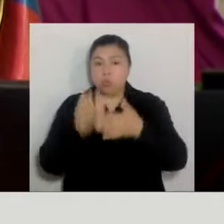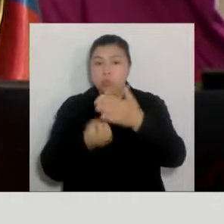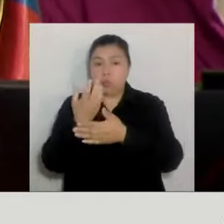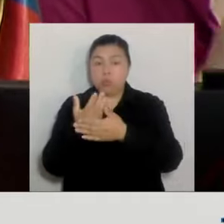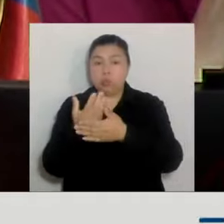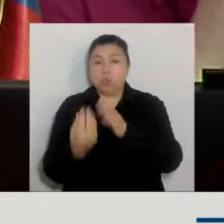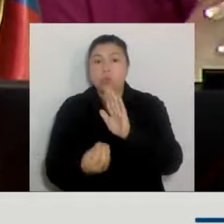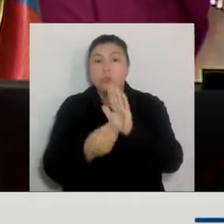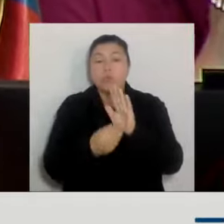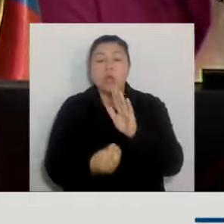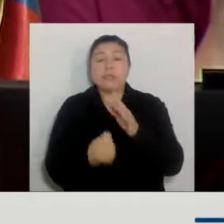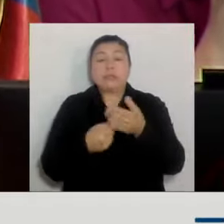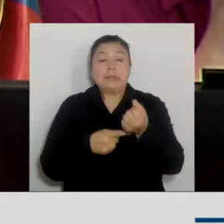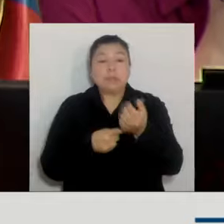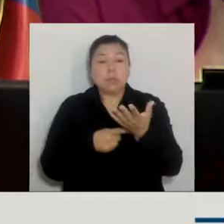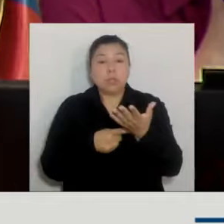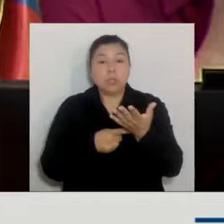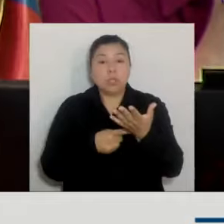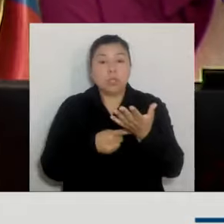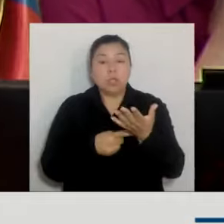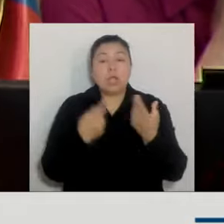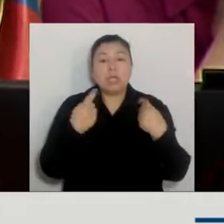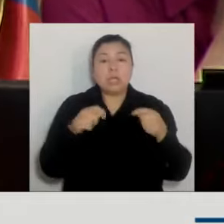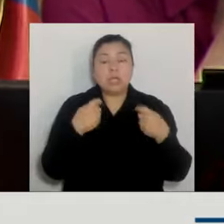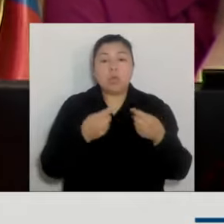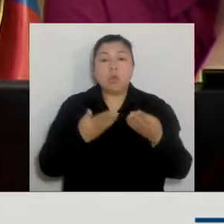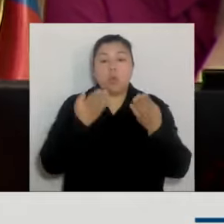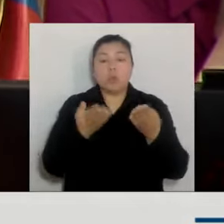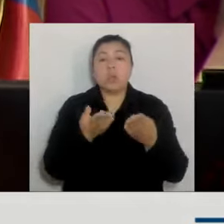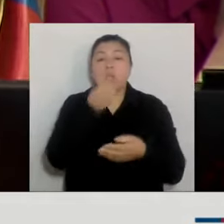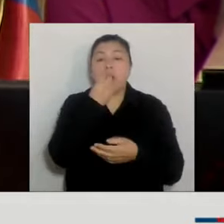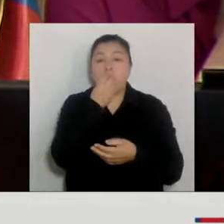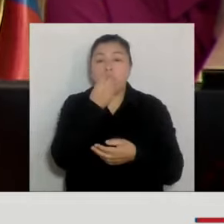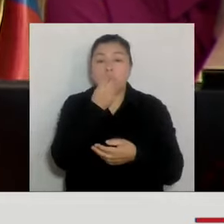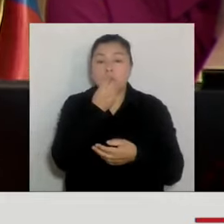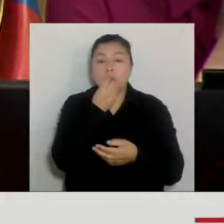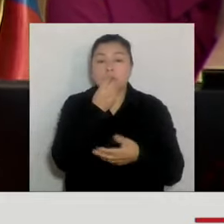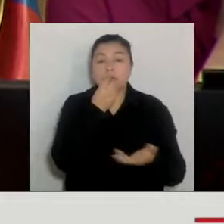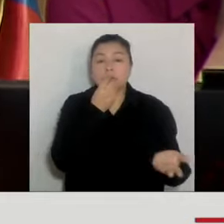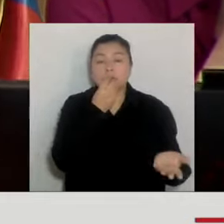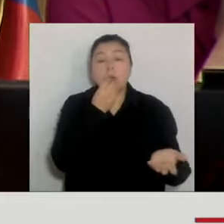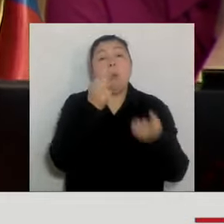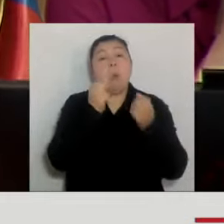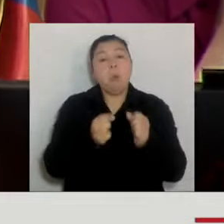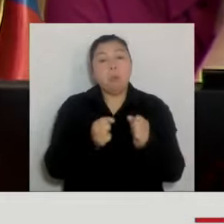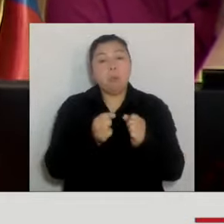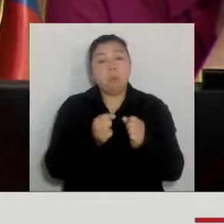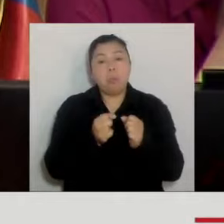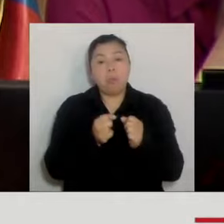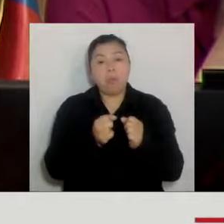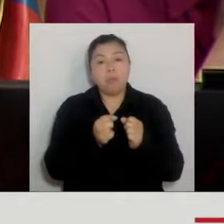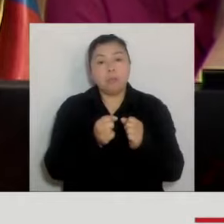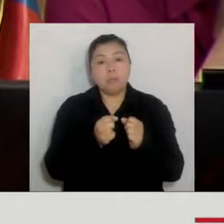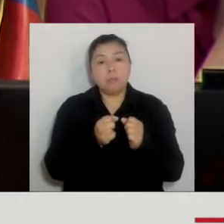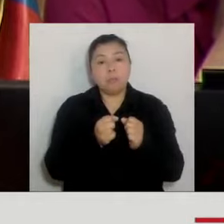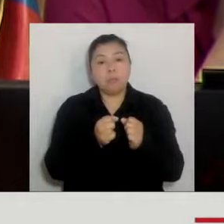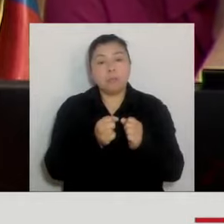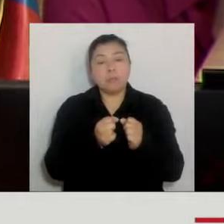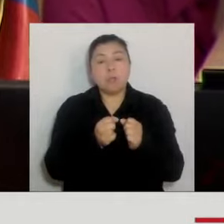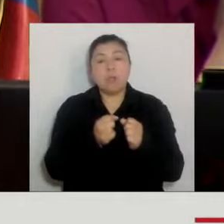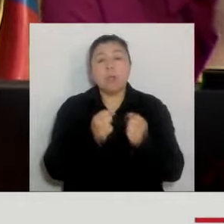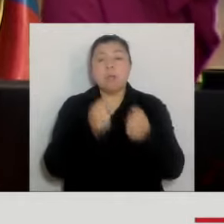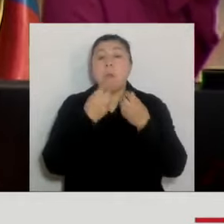tecnología eh e intentando ofrecer alimentos que pueden ser eh nutritivos